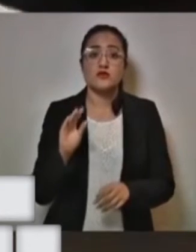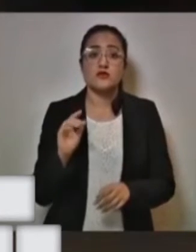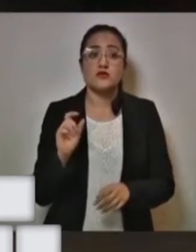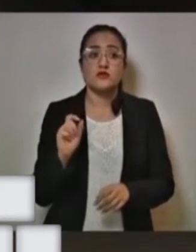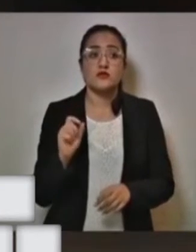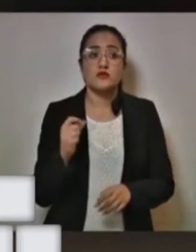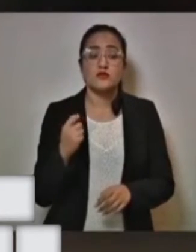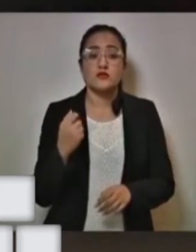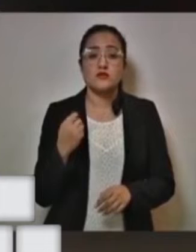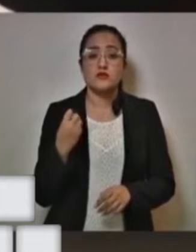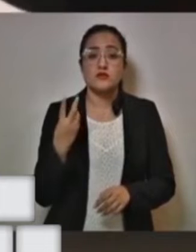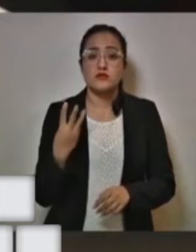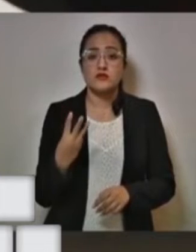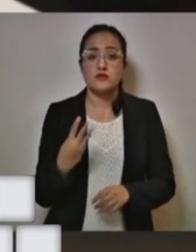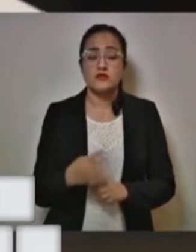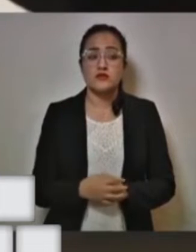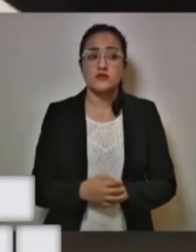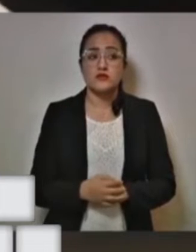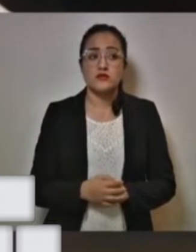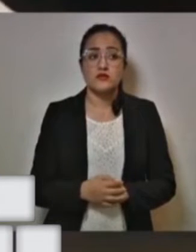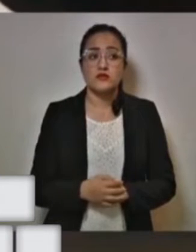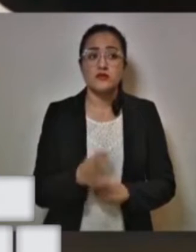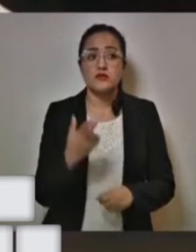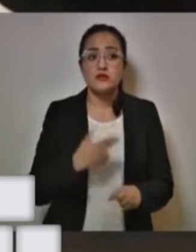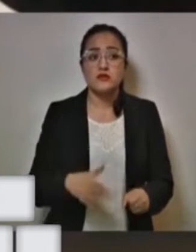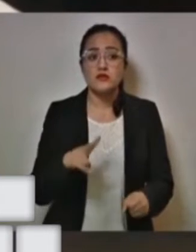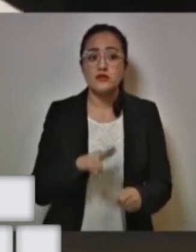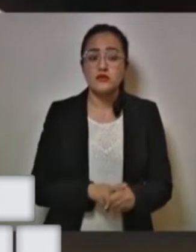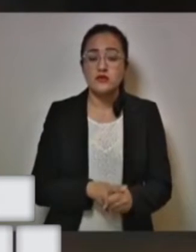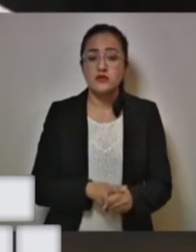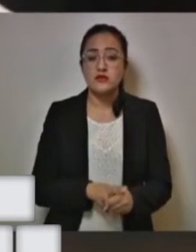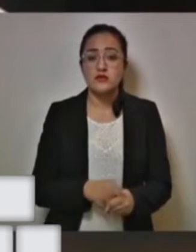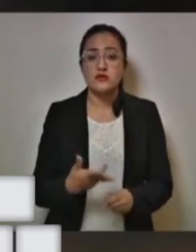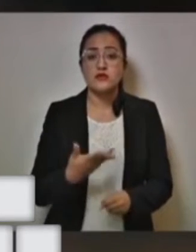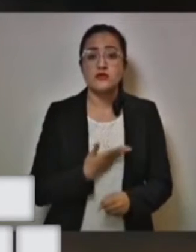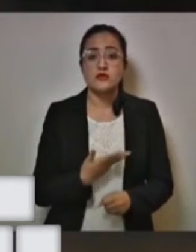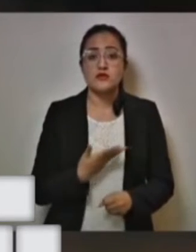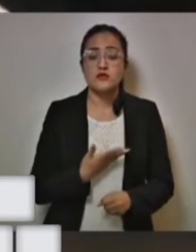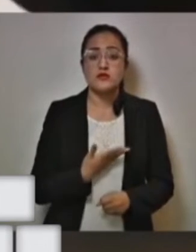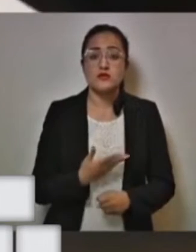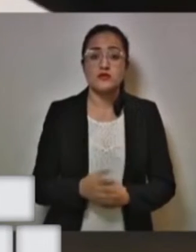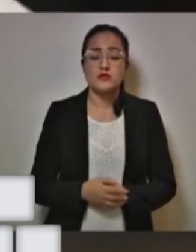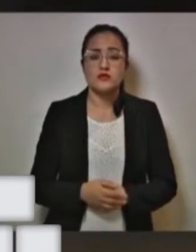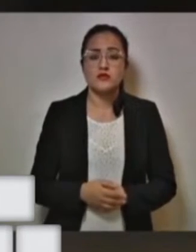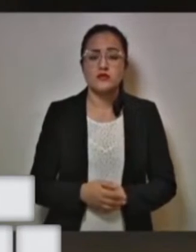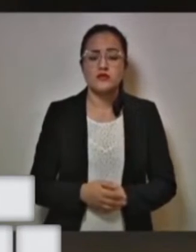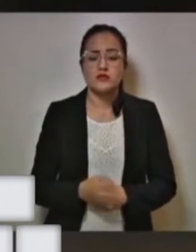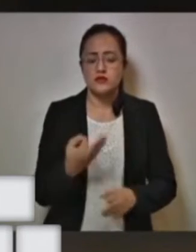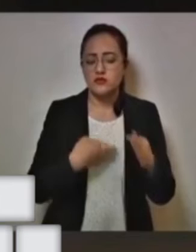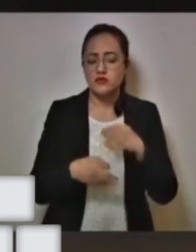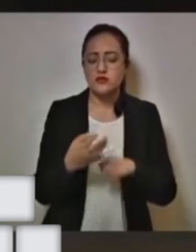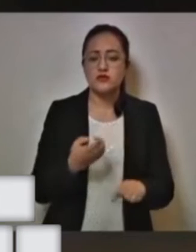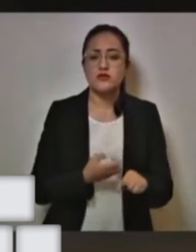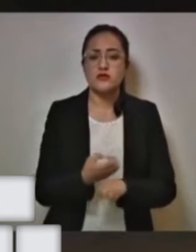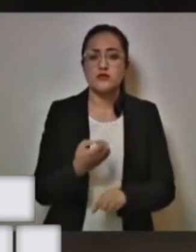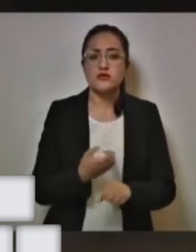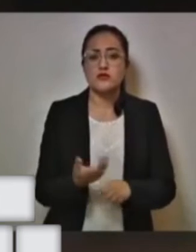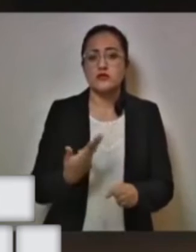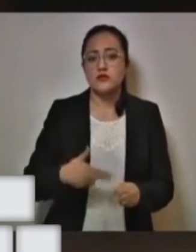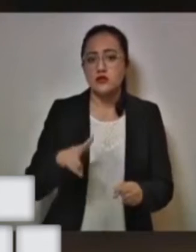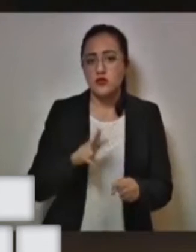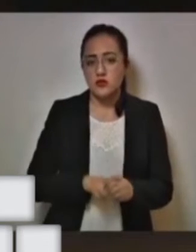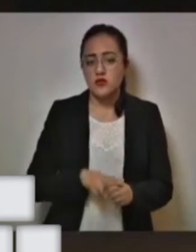2,923. En relación a hospitalizados, señor, tenemos en todo el estado, en hospitales